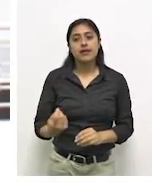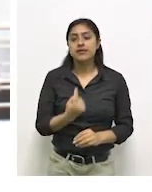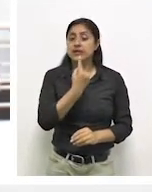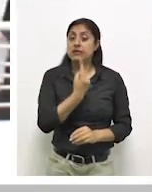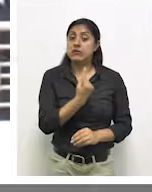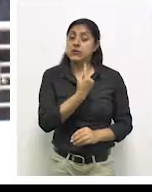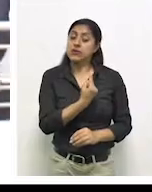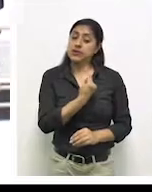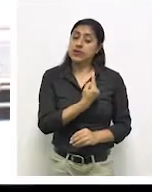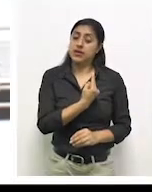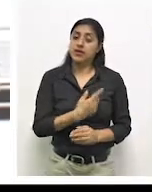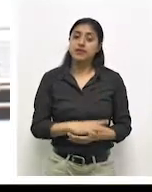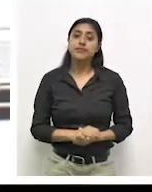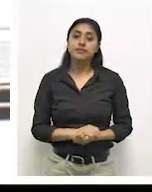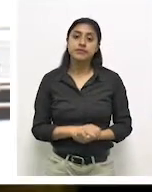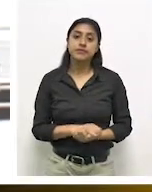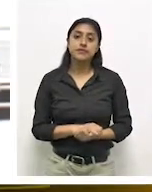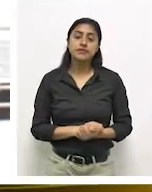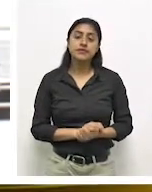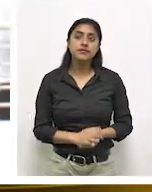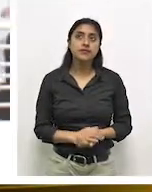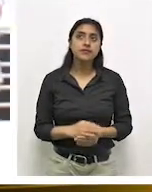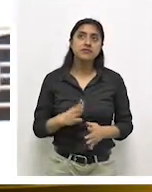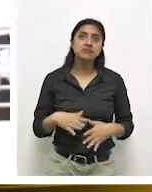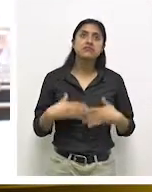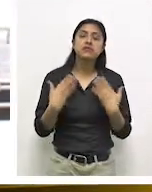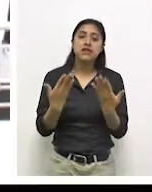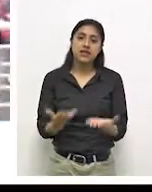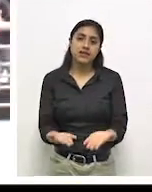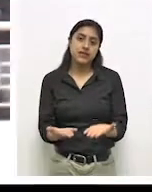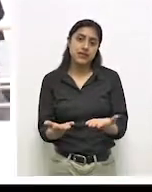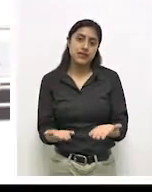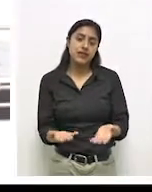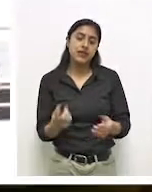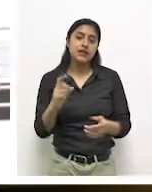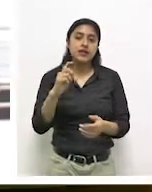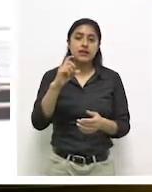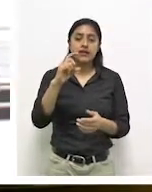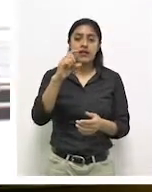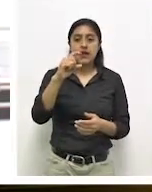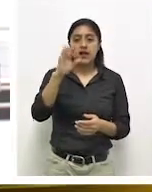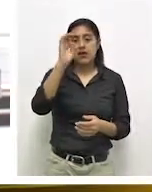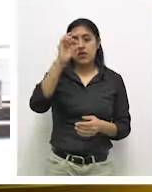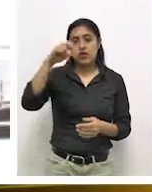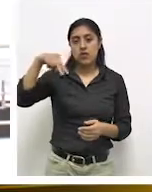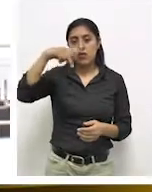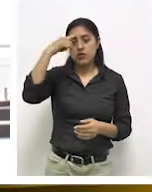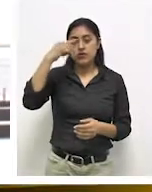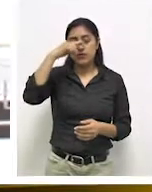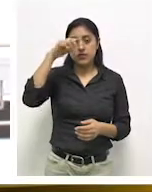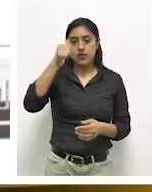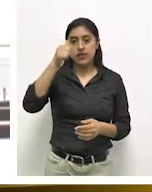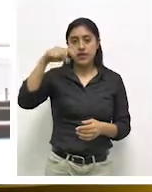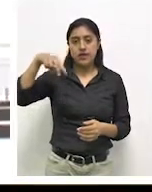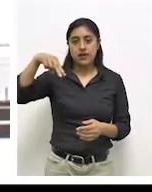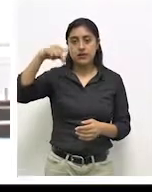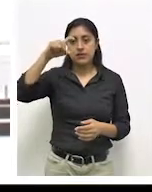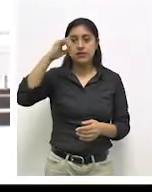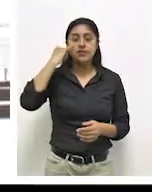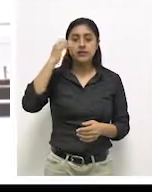civil de forma legal, ¿verdad? Entonces me solicitaron la constancia de